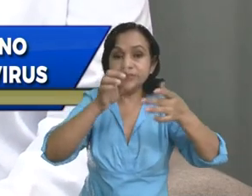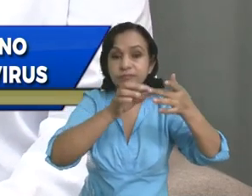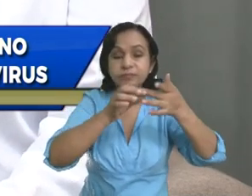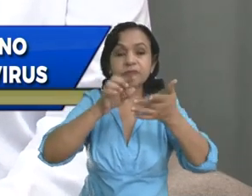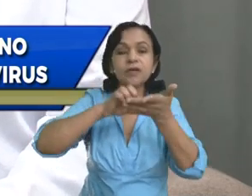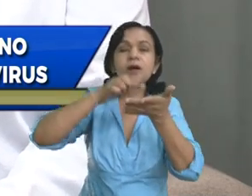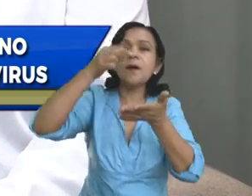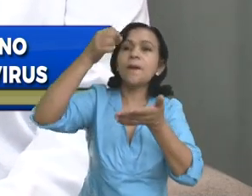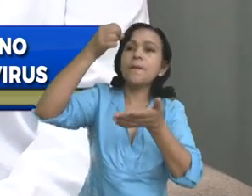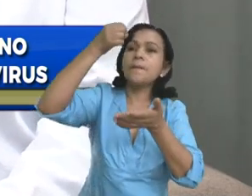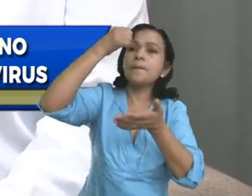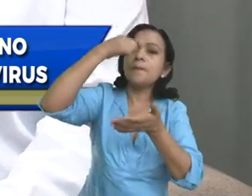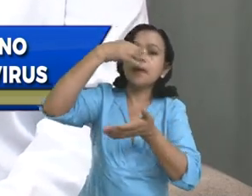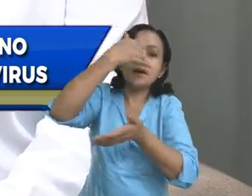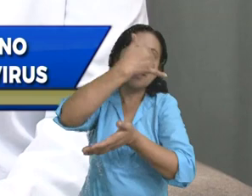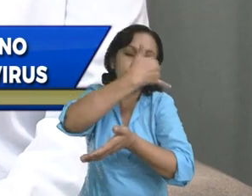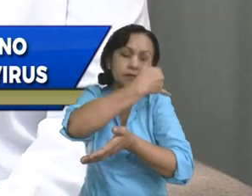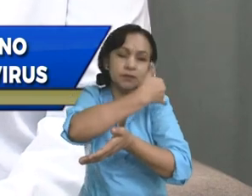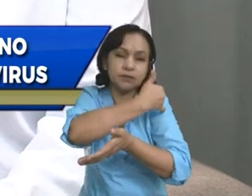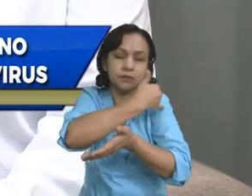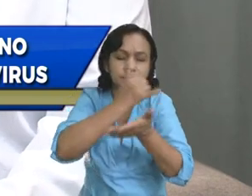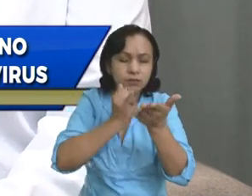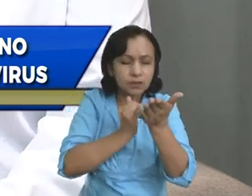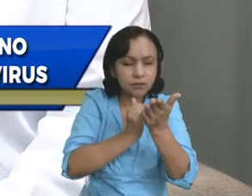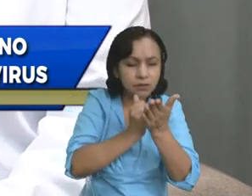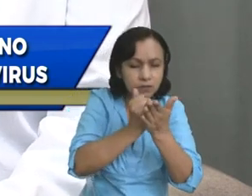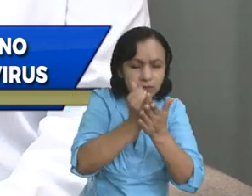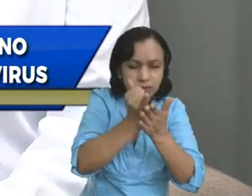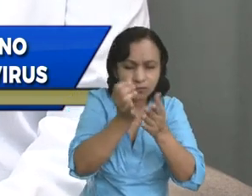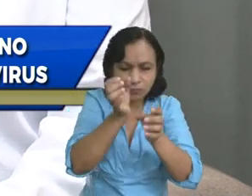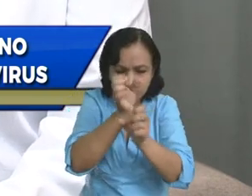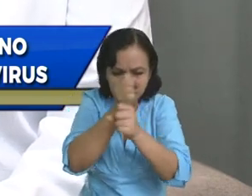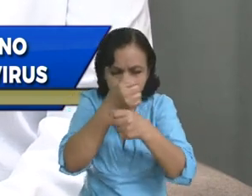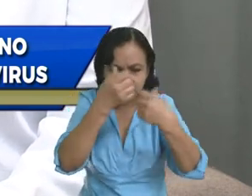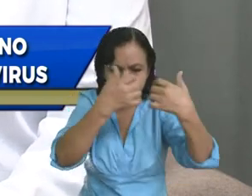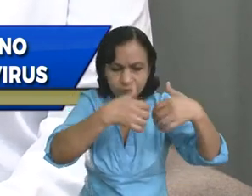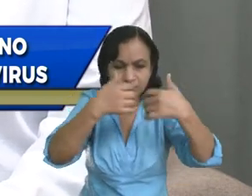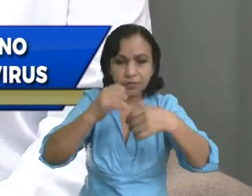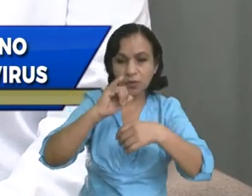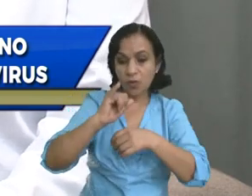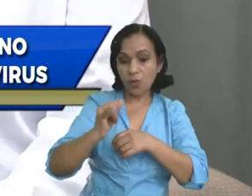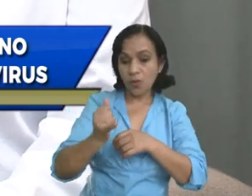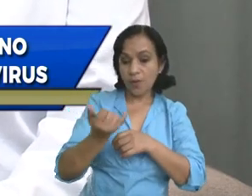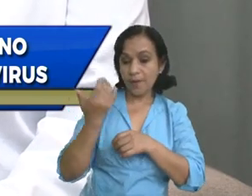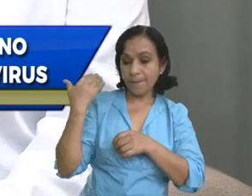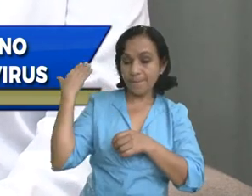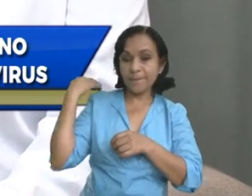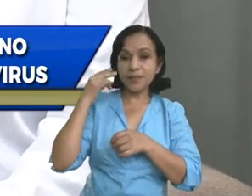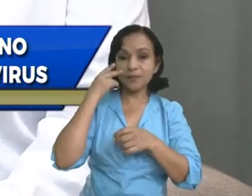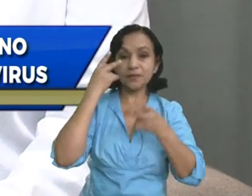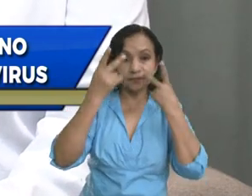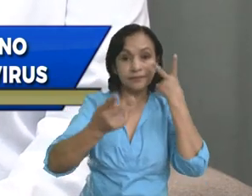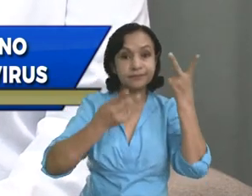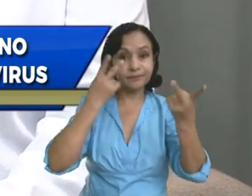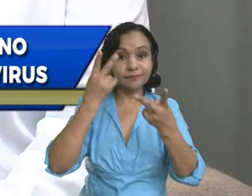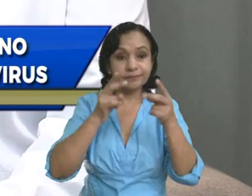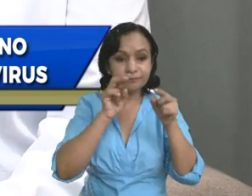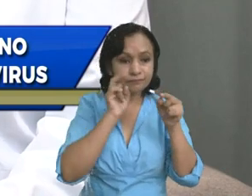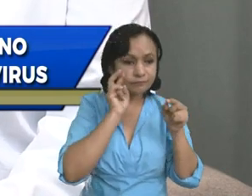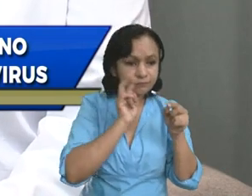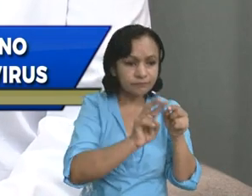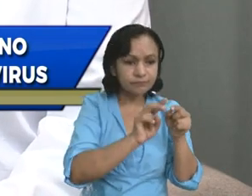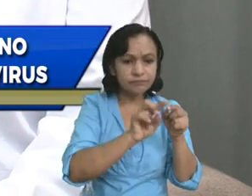vacunas, que tiene una alta tecnología, que pudimos contratar el jueves pasado, que tiene un flujo de